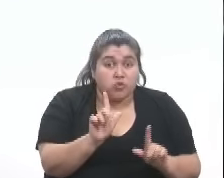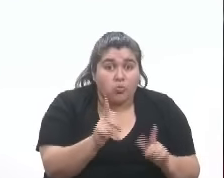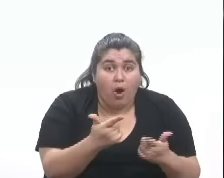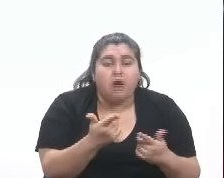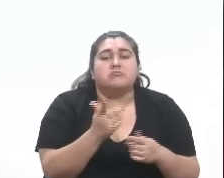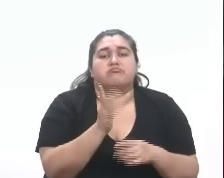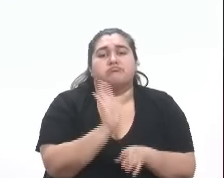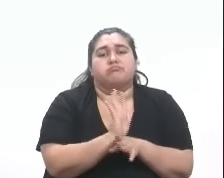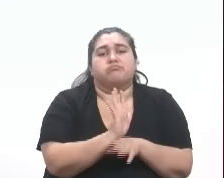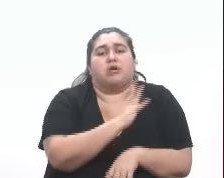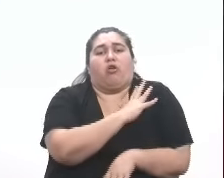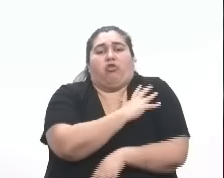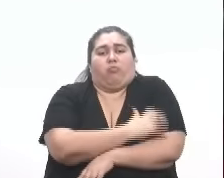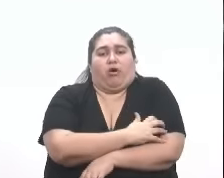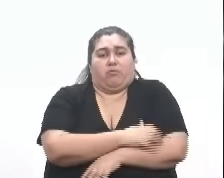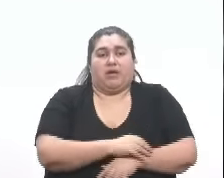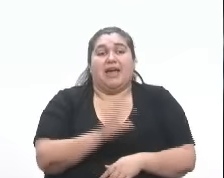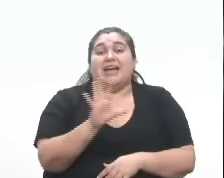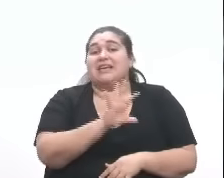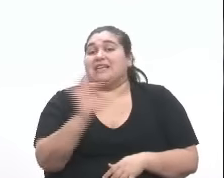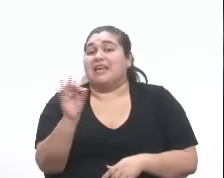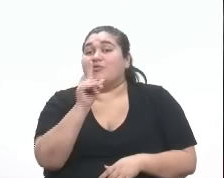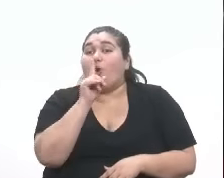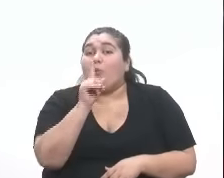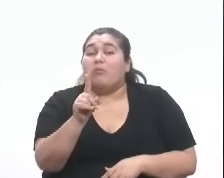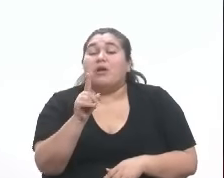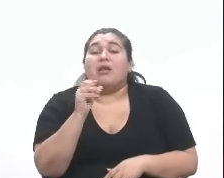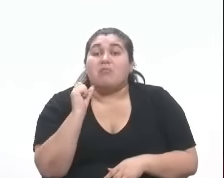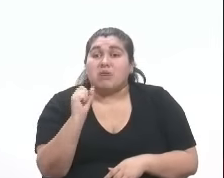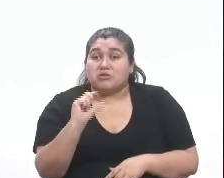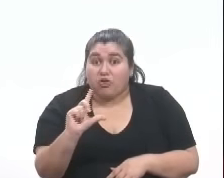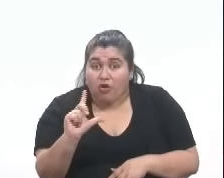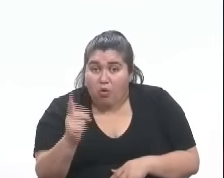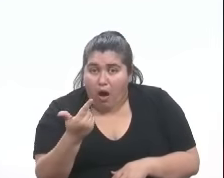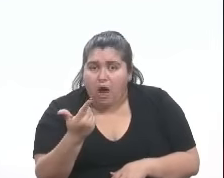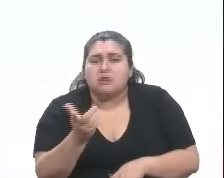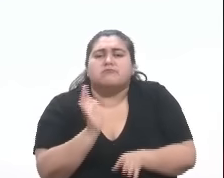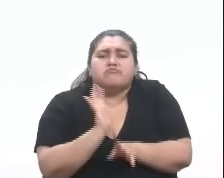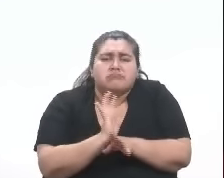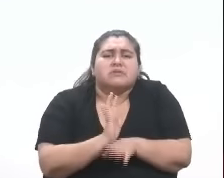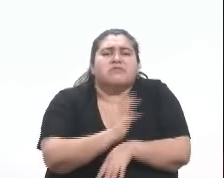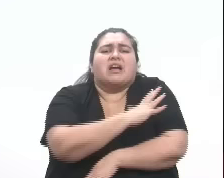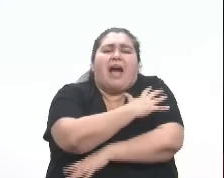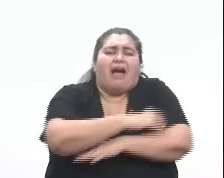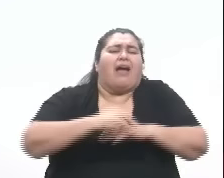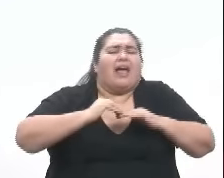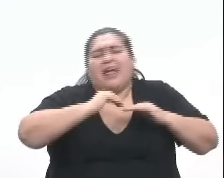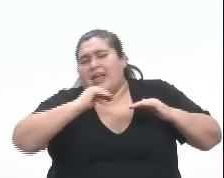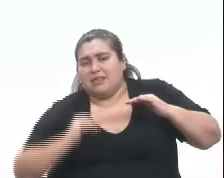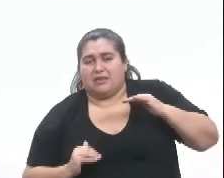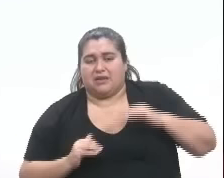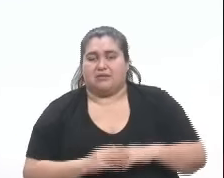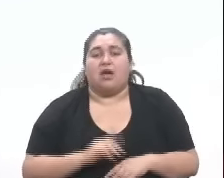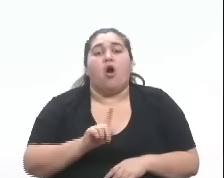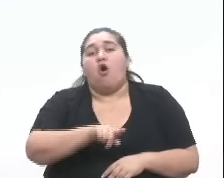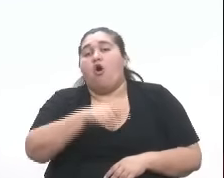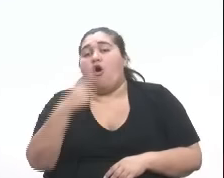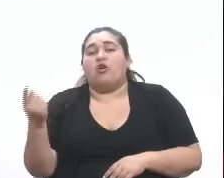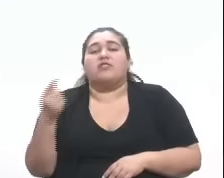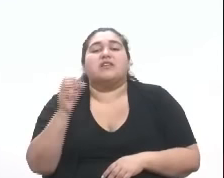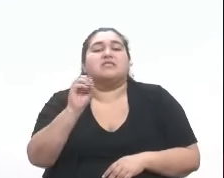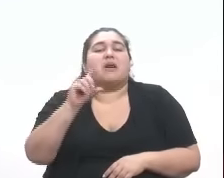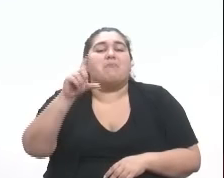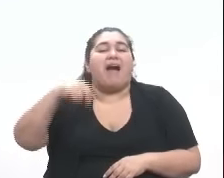Y el que no tiene 500.000 pesos es indigente. Ahora dice que hay una nueva canasta que se llama la canasta del jubilado, porque